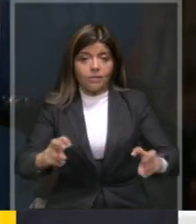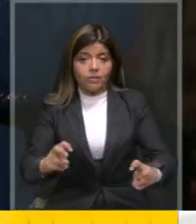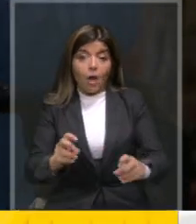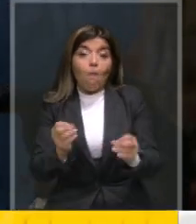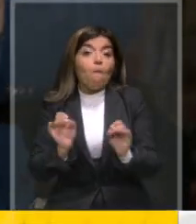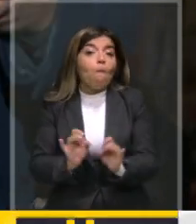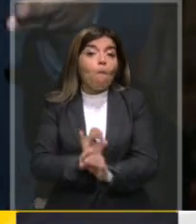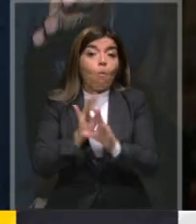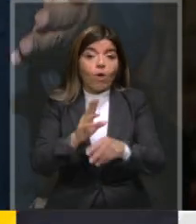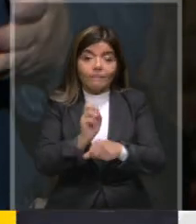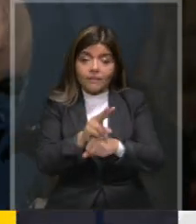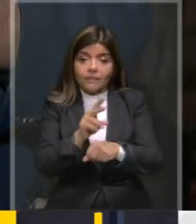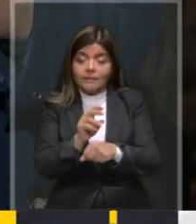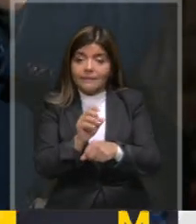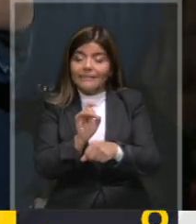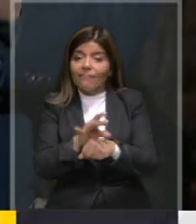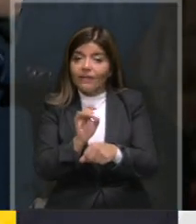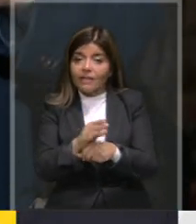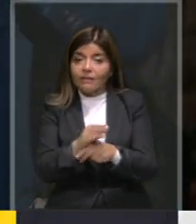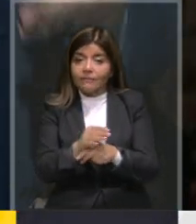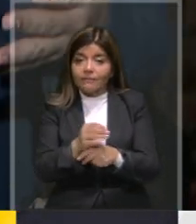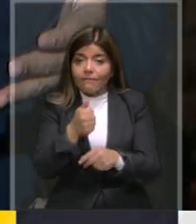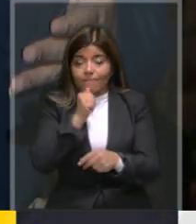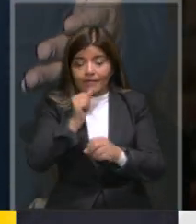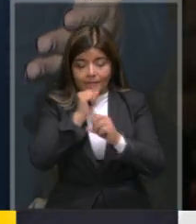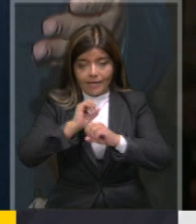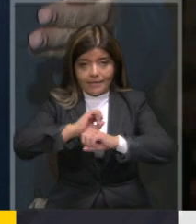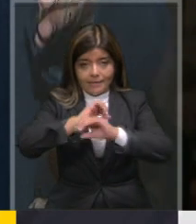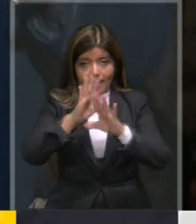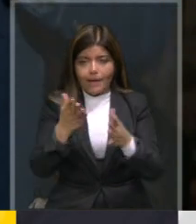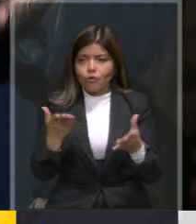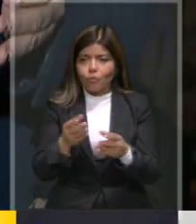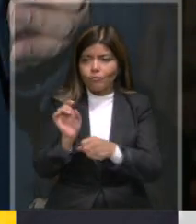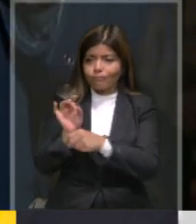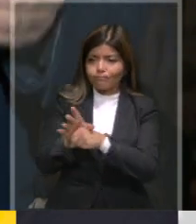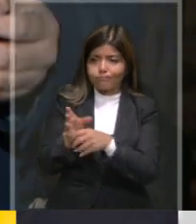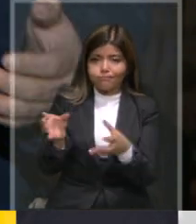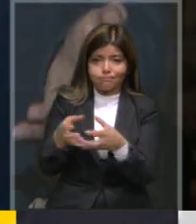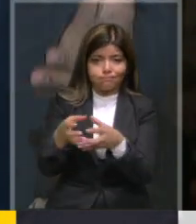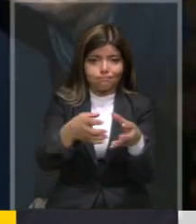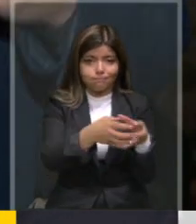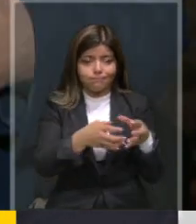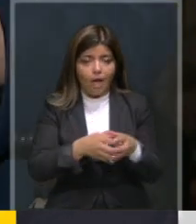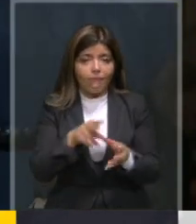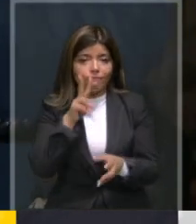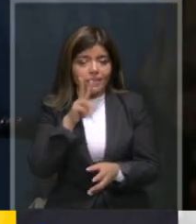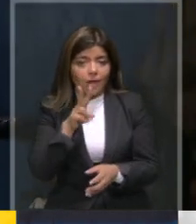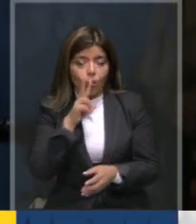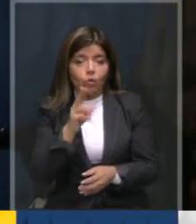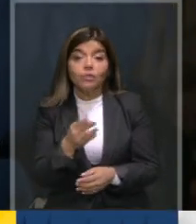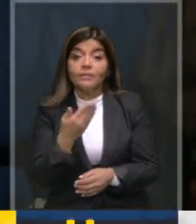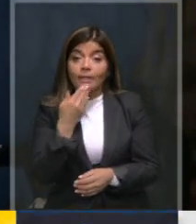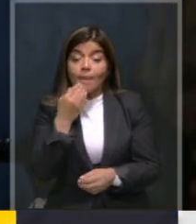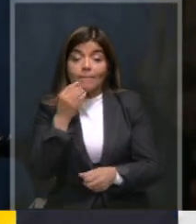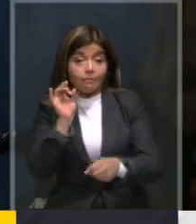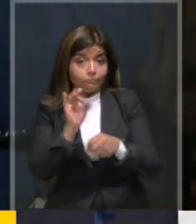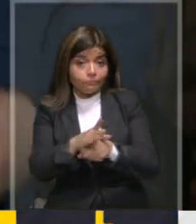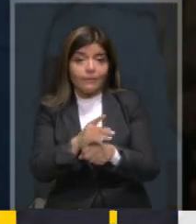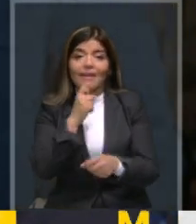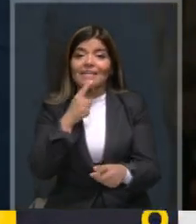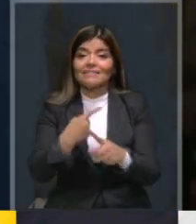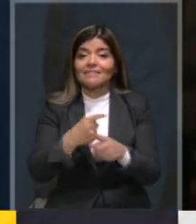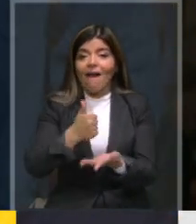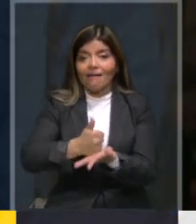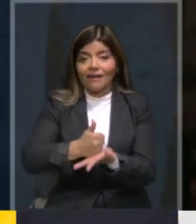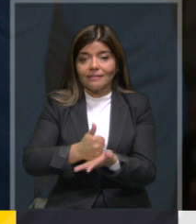transacciones que todavía no están del todo claras de cómo ocurrieron hacia las corporaciones e incluso eventualmente hacia el propio ex alcalde rautorral